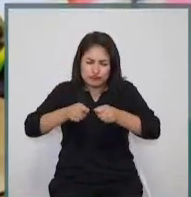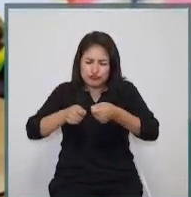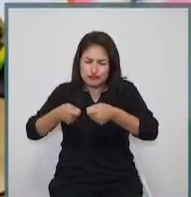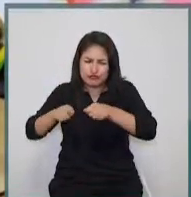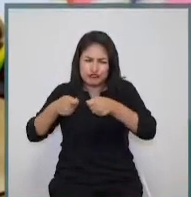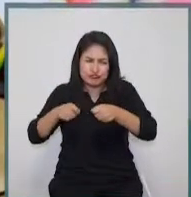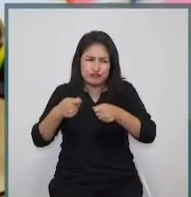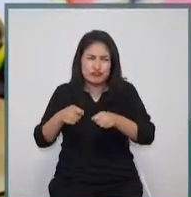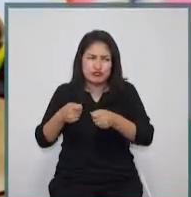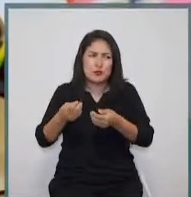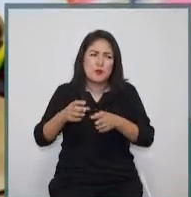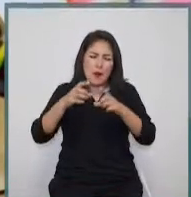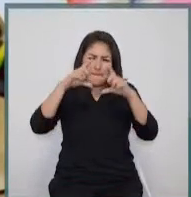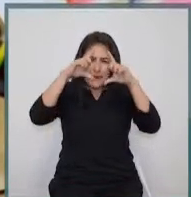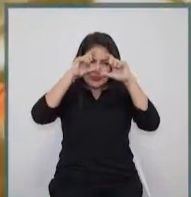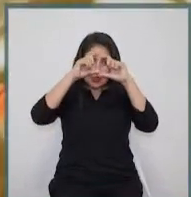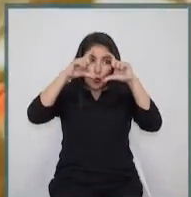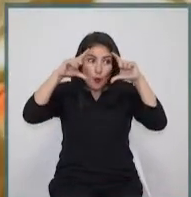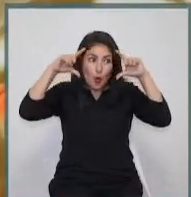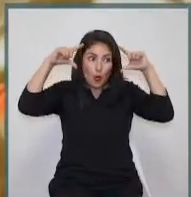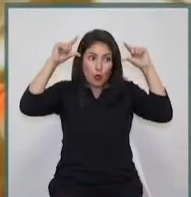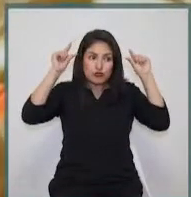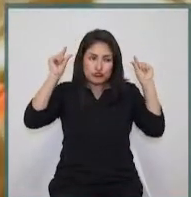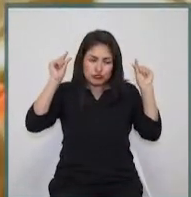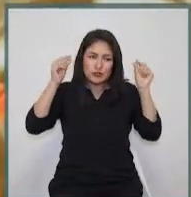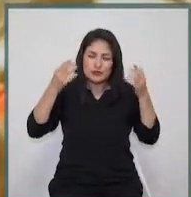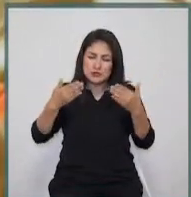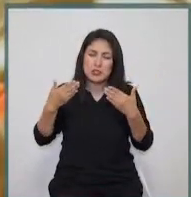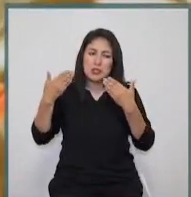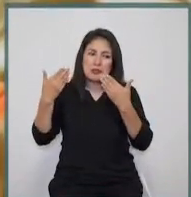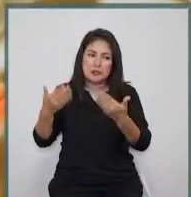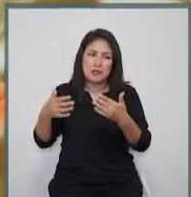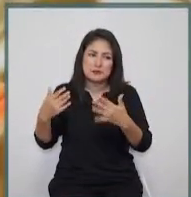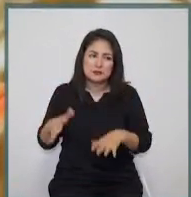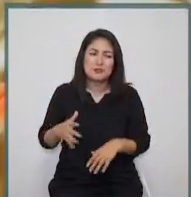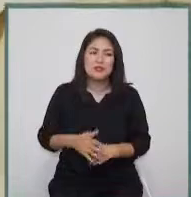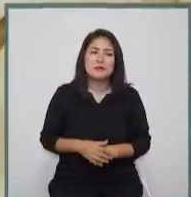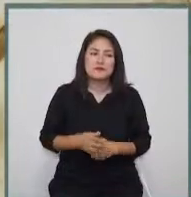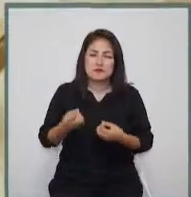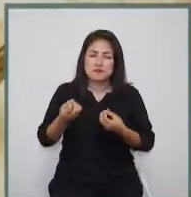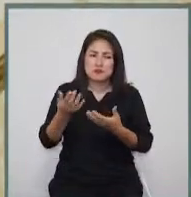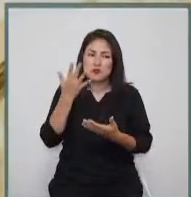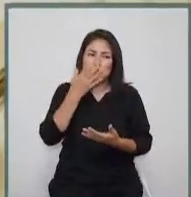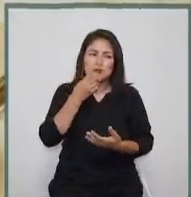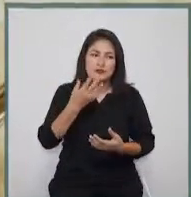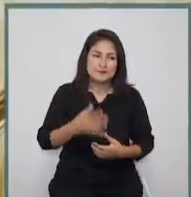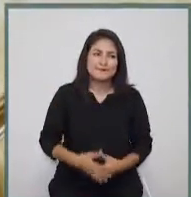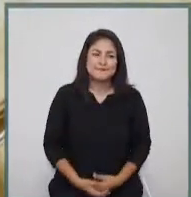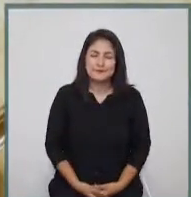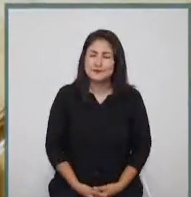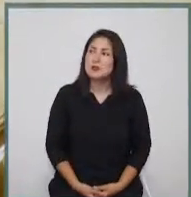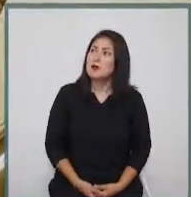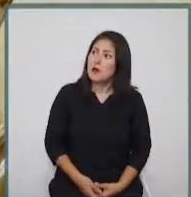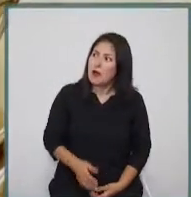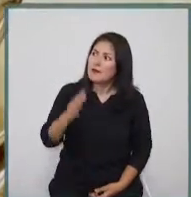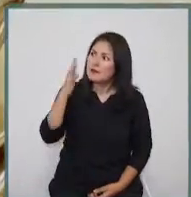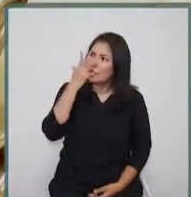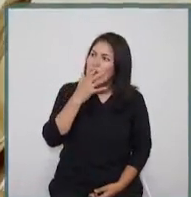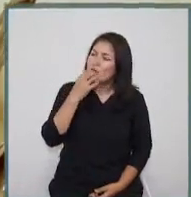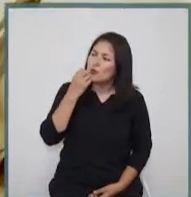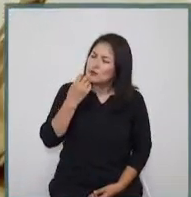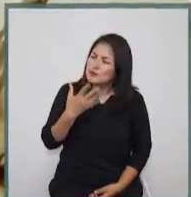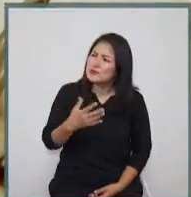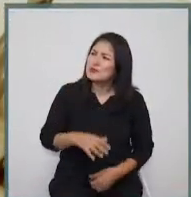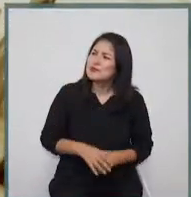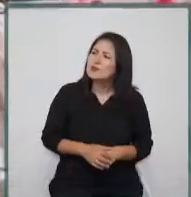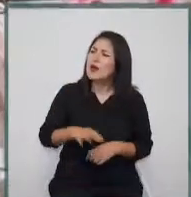dedicado a trabajar para las máscaras pequeñas. Se ha dado el caso y hemos tenido que elaborar las máscaras, ¿no? ¡Ay, qué bonito! Y